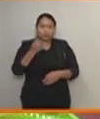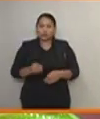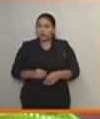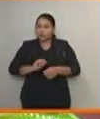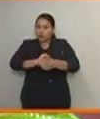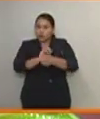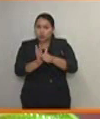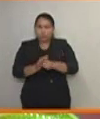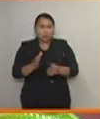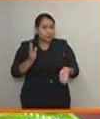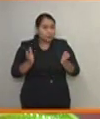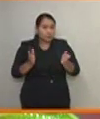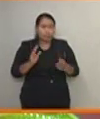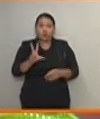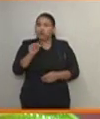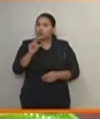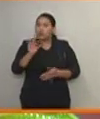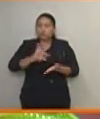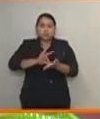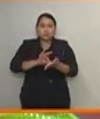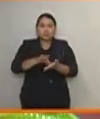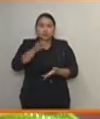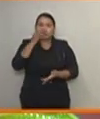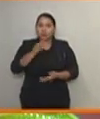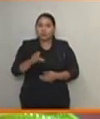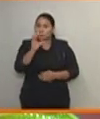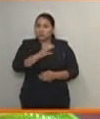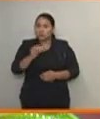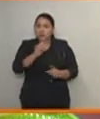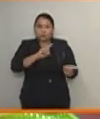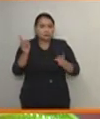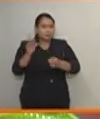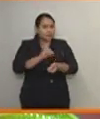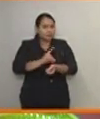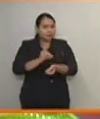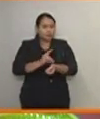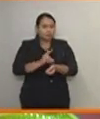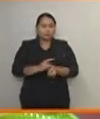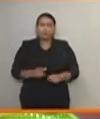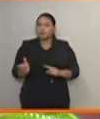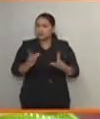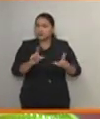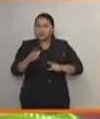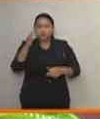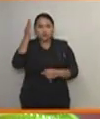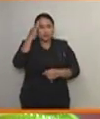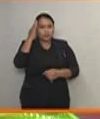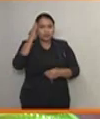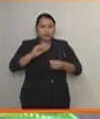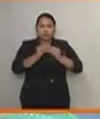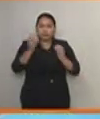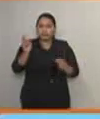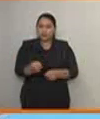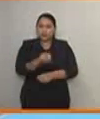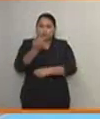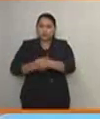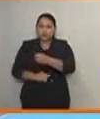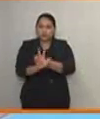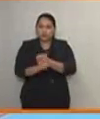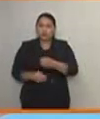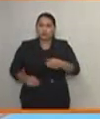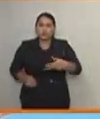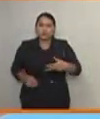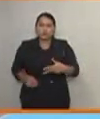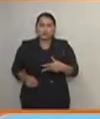el COVID-19, no te automediques y busca atención médica. Preparados, vamos a pegar y a ganar. Primer